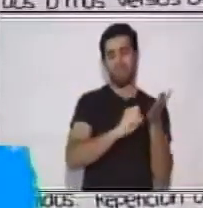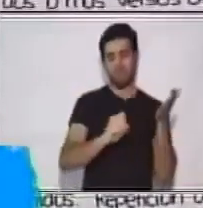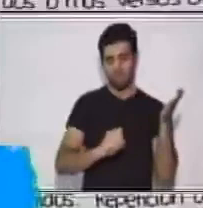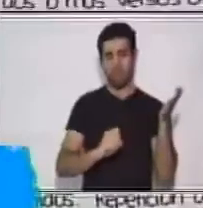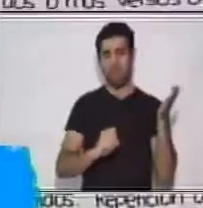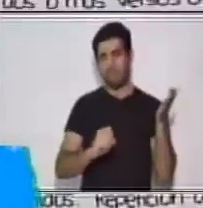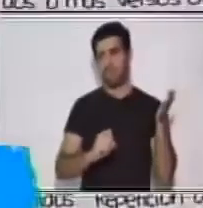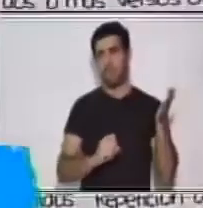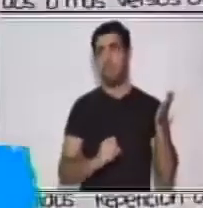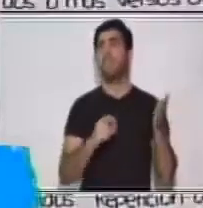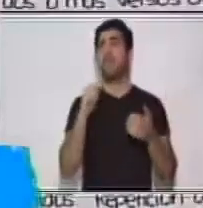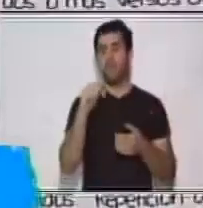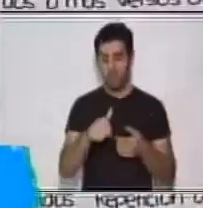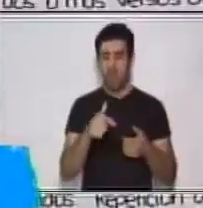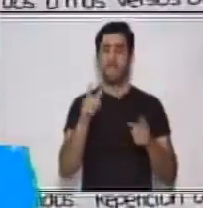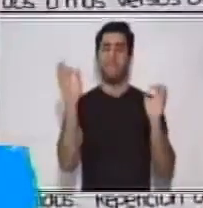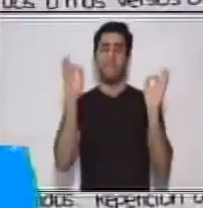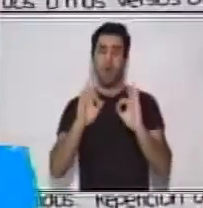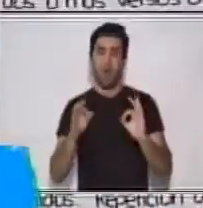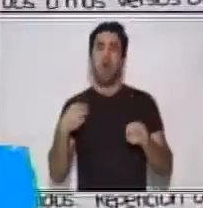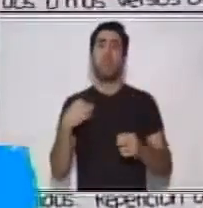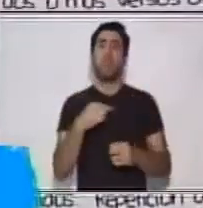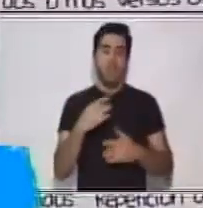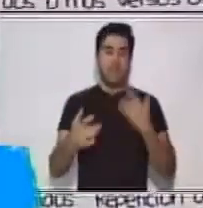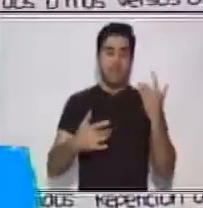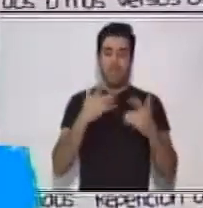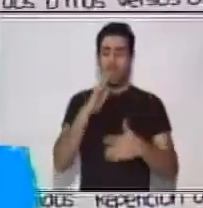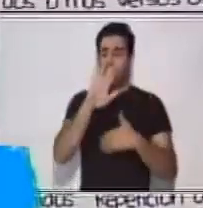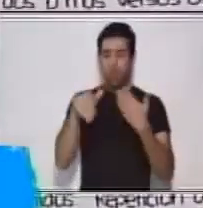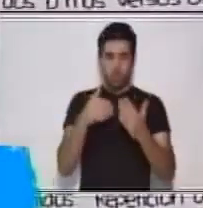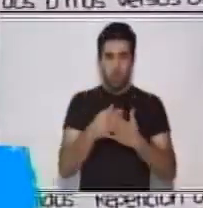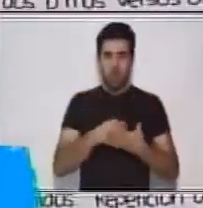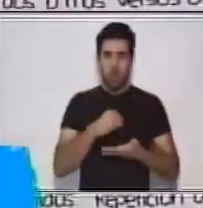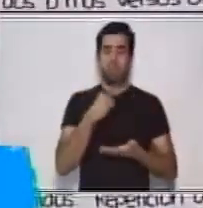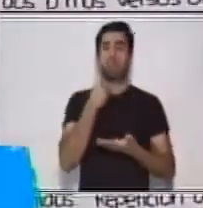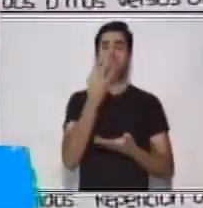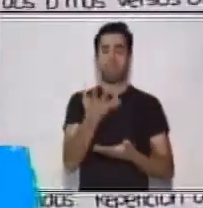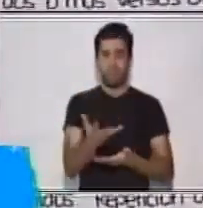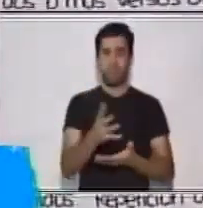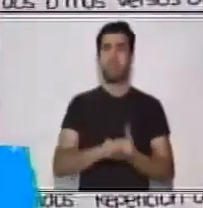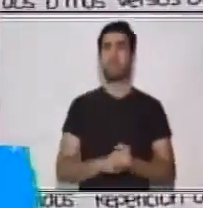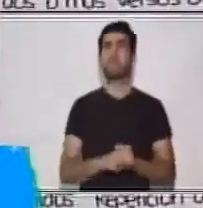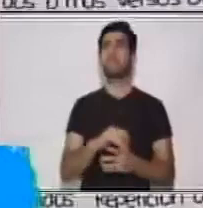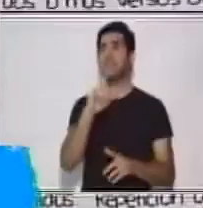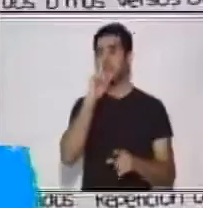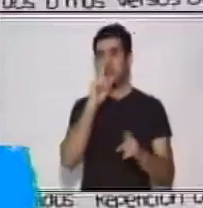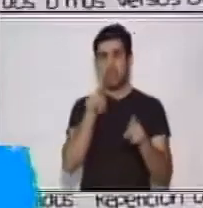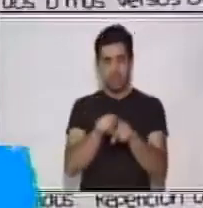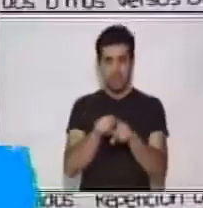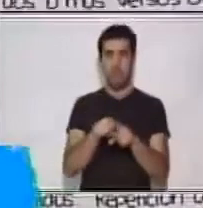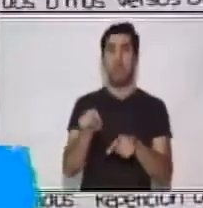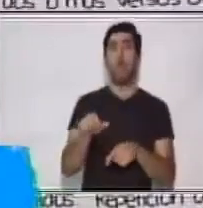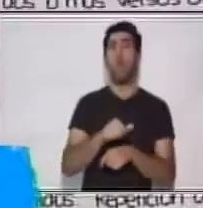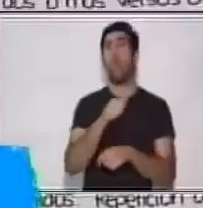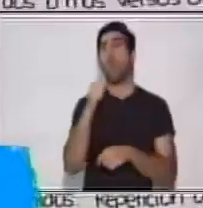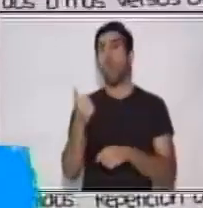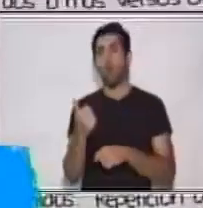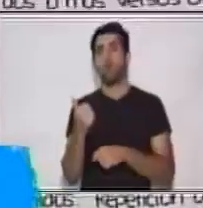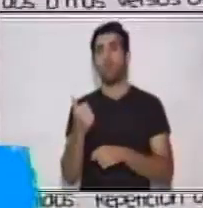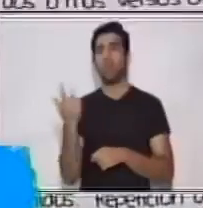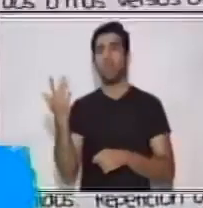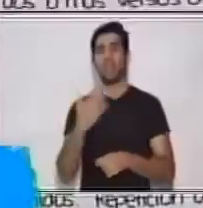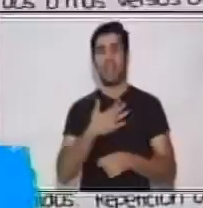texto escrito vamos a dar a conocer todas nuestras emociones. También otro de los elementos es la